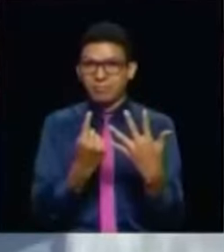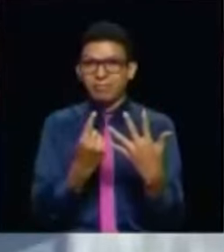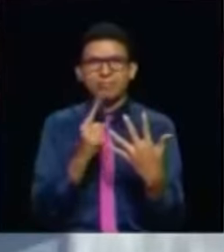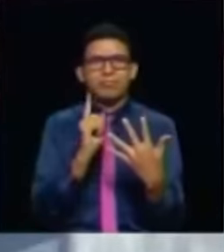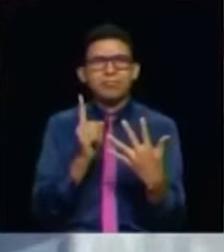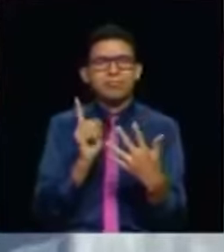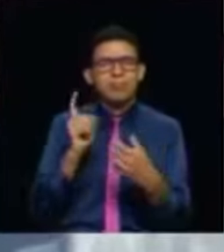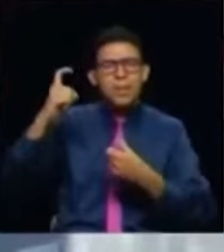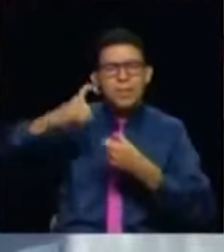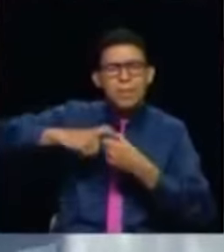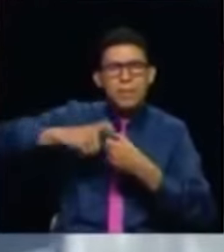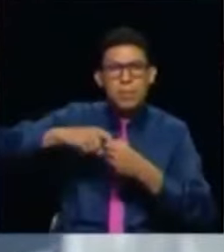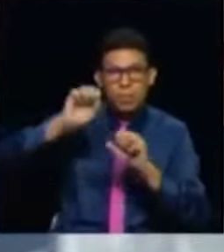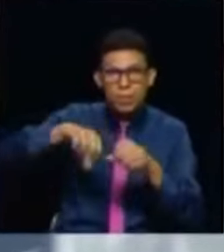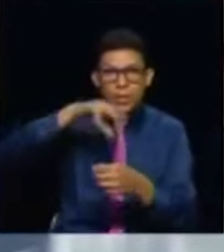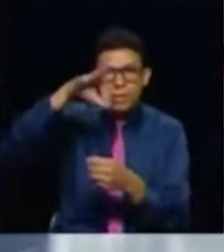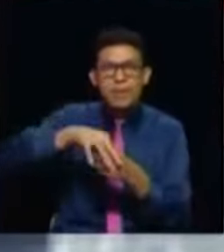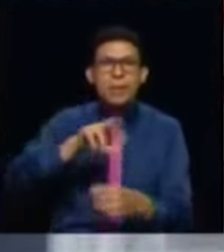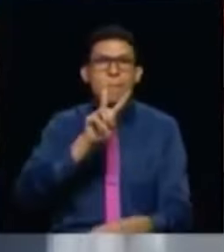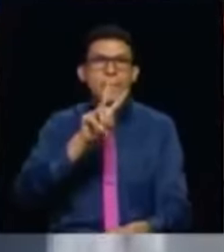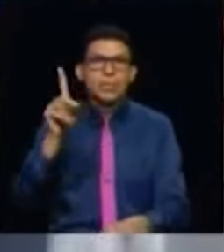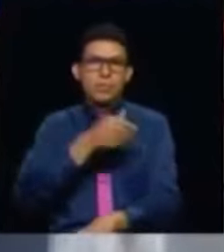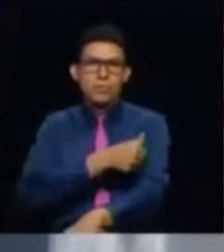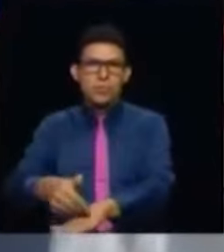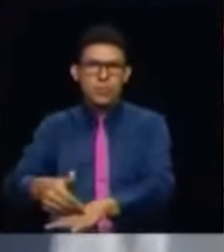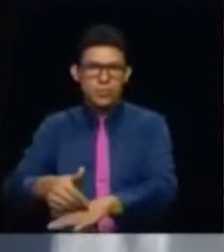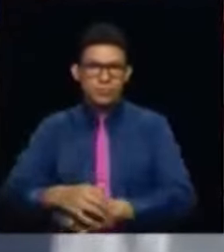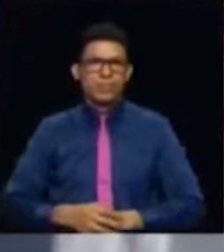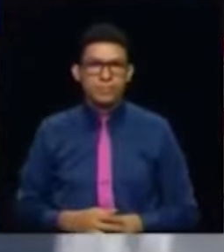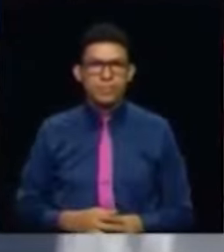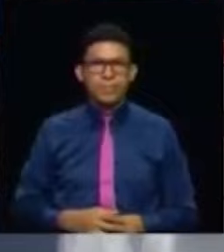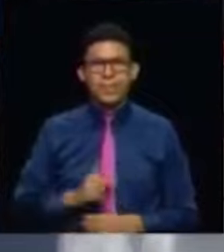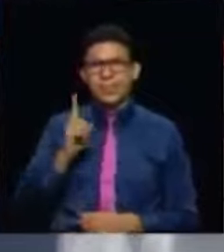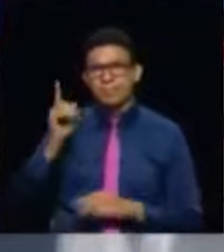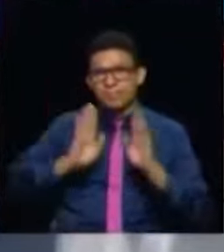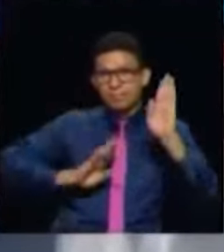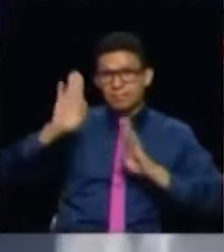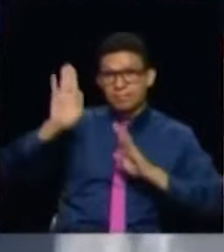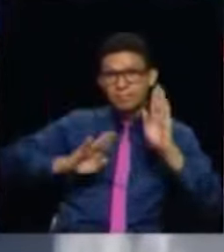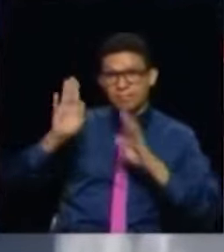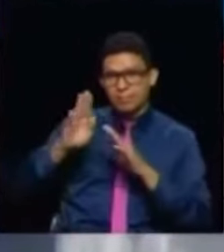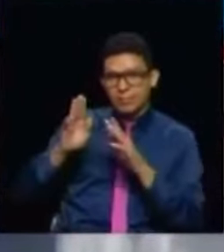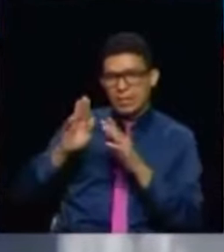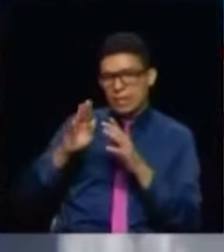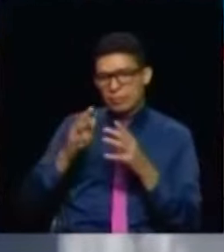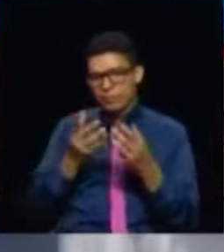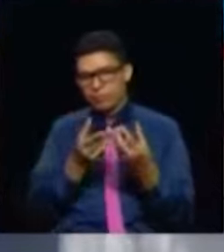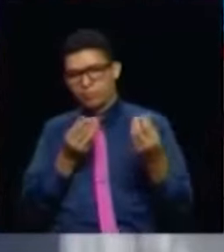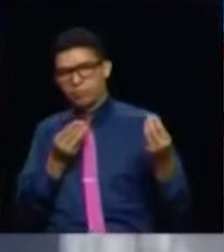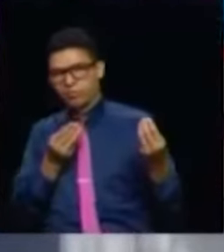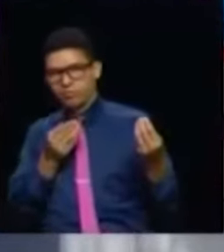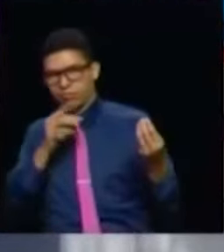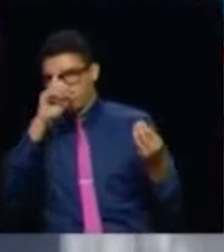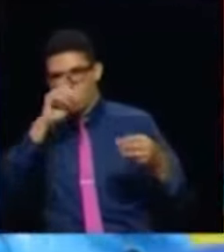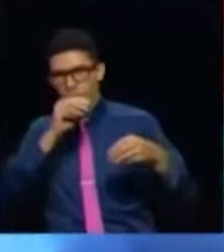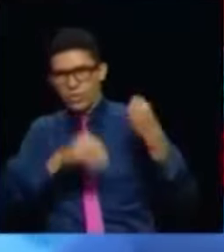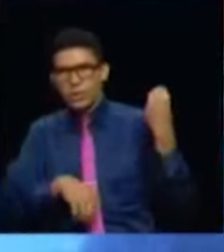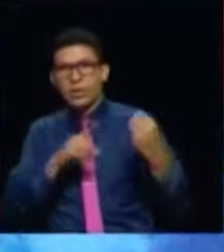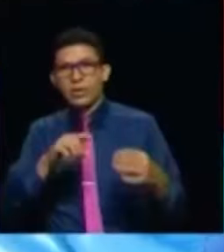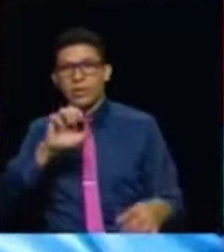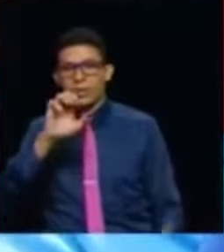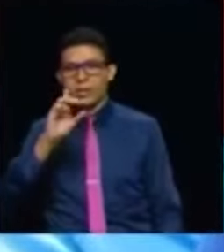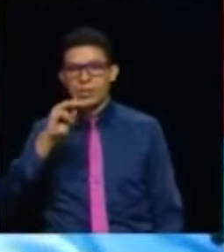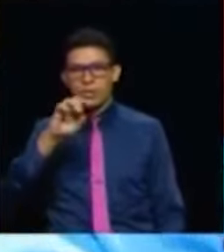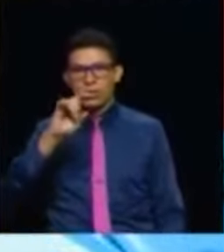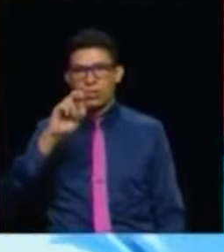para votar 21 millones de personas. Este martes el candidato de la oposición, Edmundo González Urrutia, junto a la dirigente